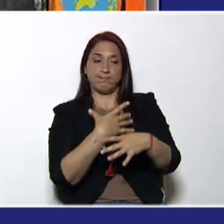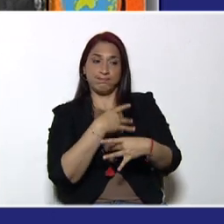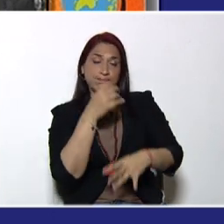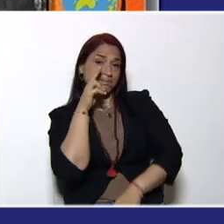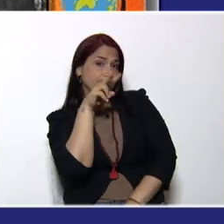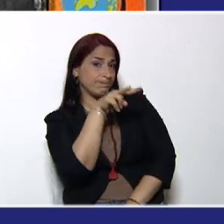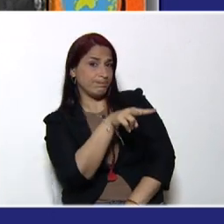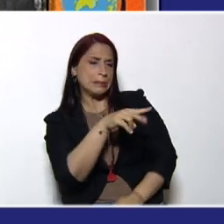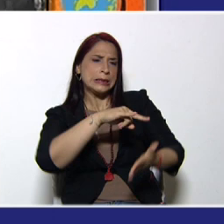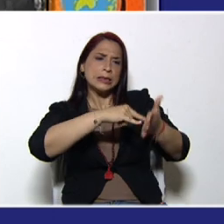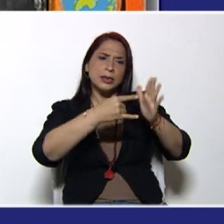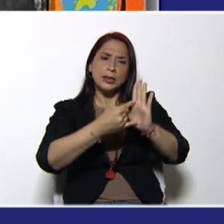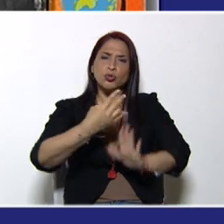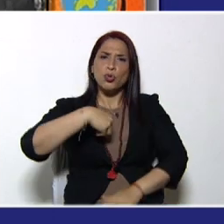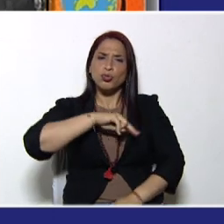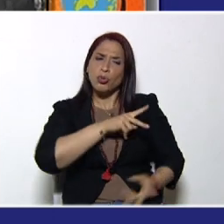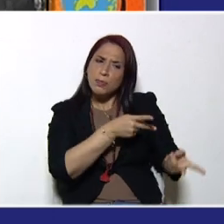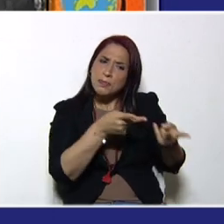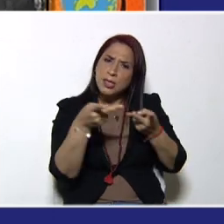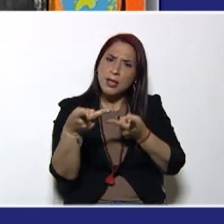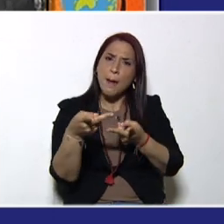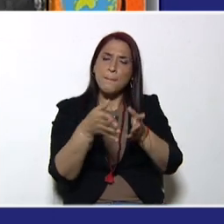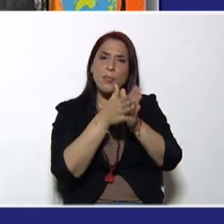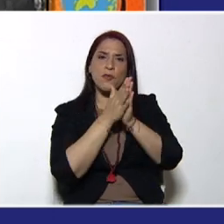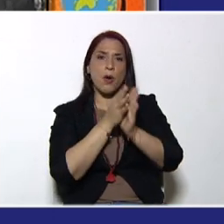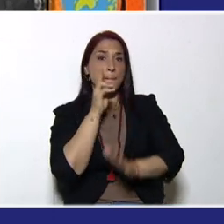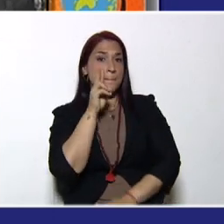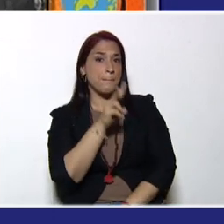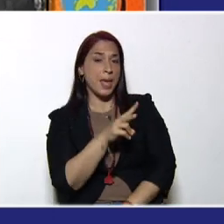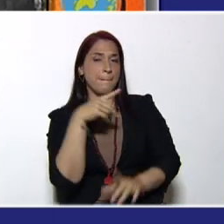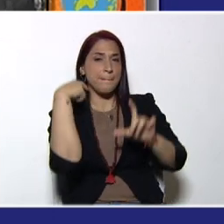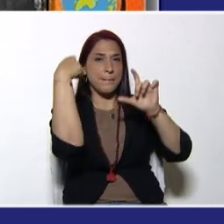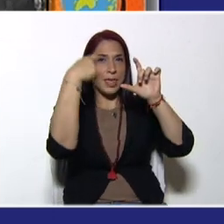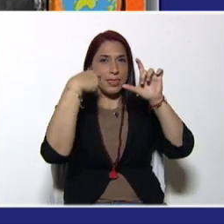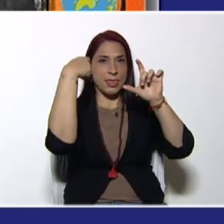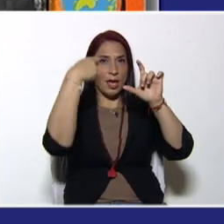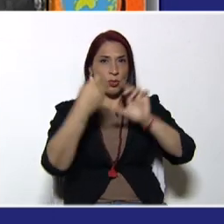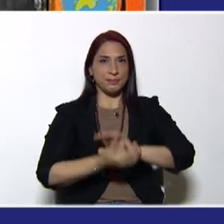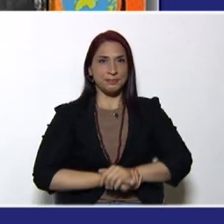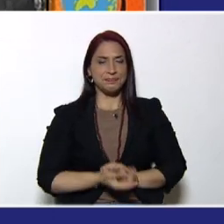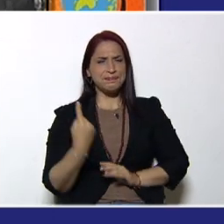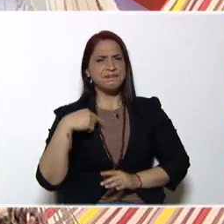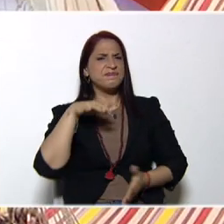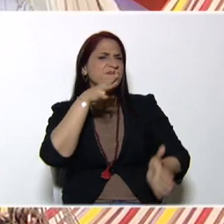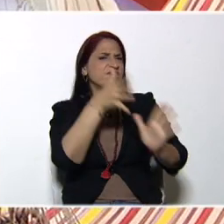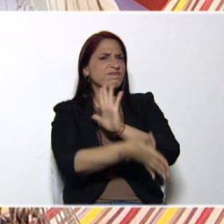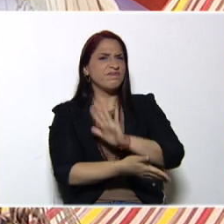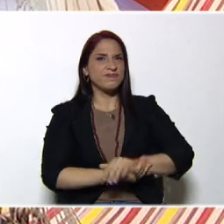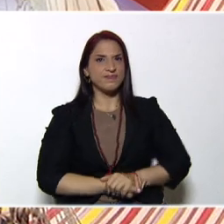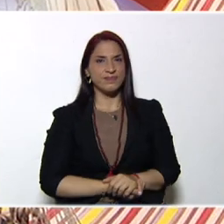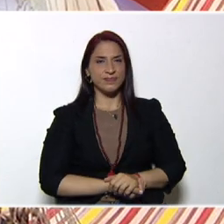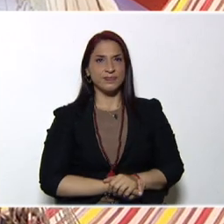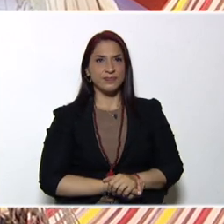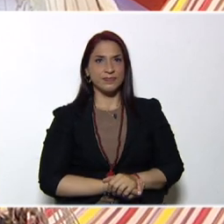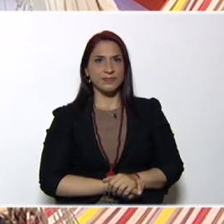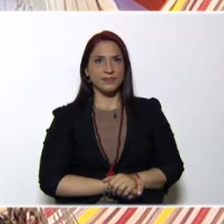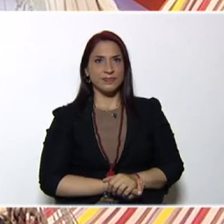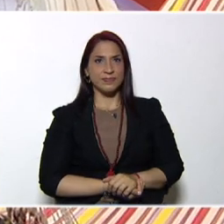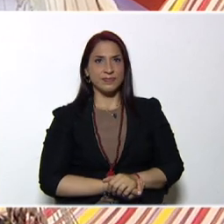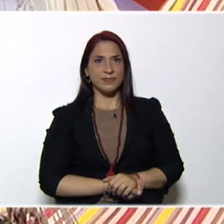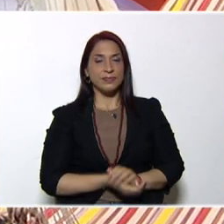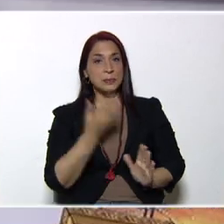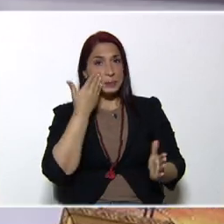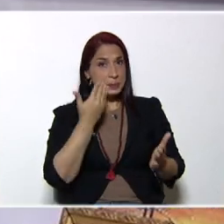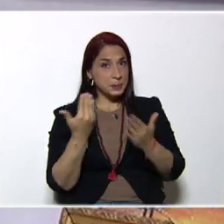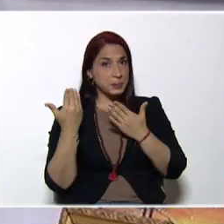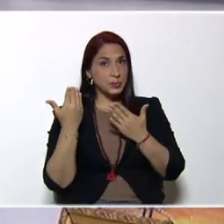ver. Sin embargo, los vamos a invitar, José, a que vean entonces el siguiente video que tiene que ver con eso, ¿no? Que es la